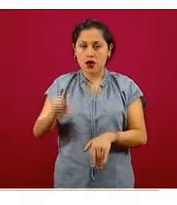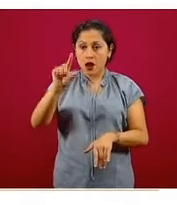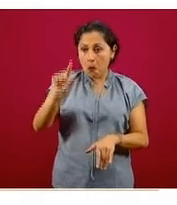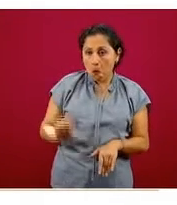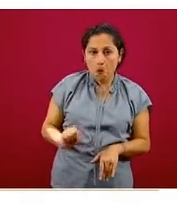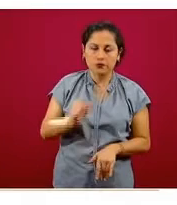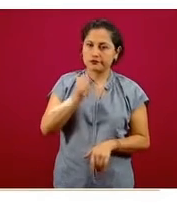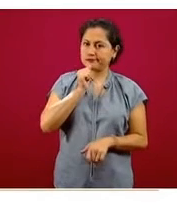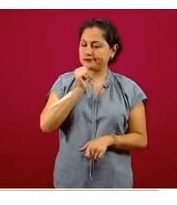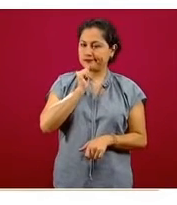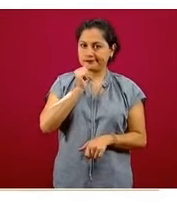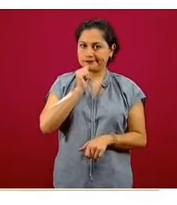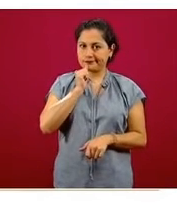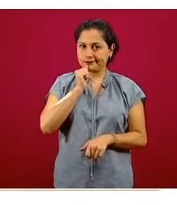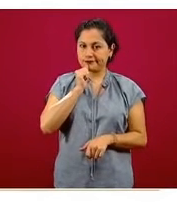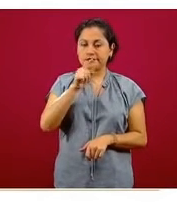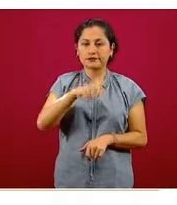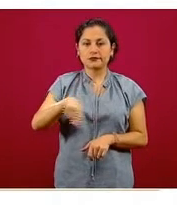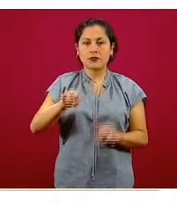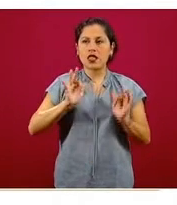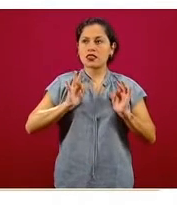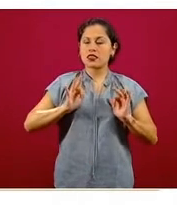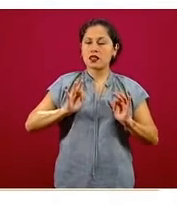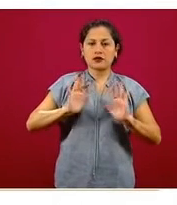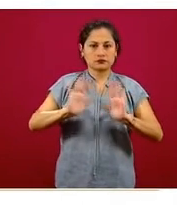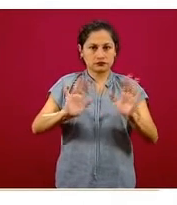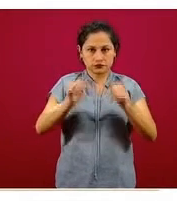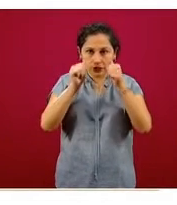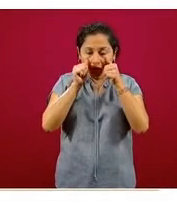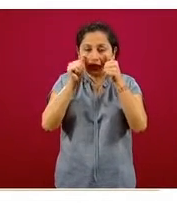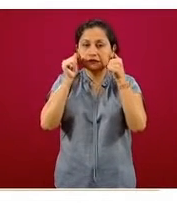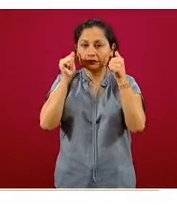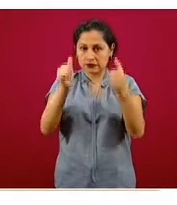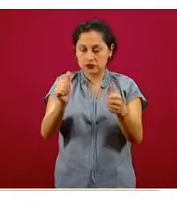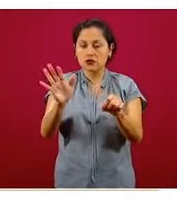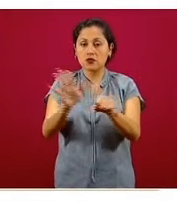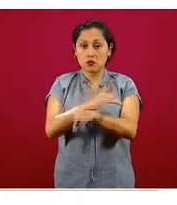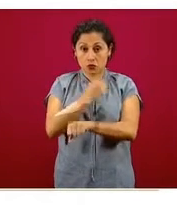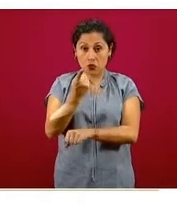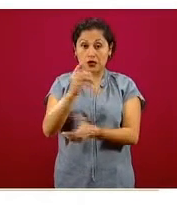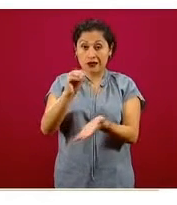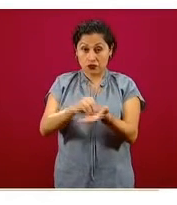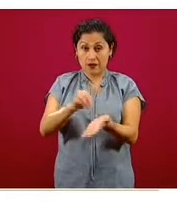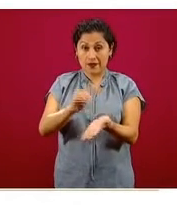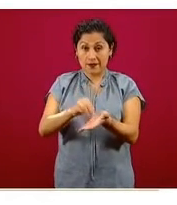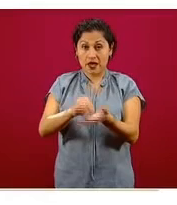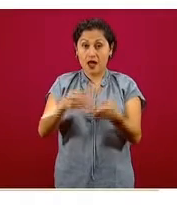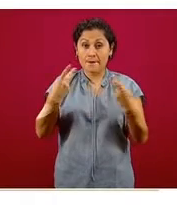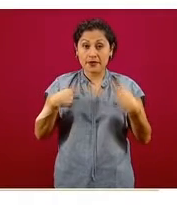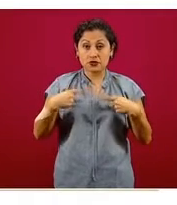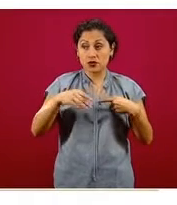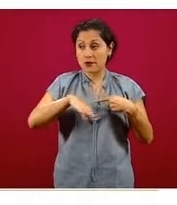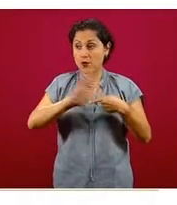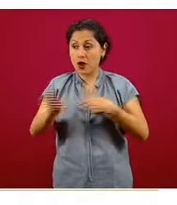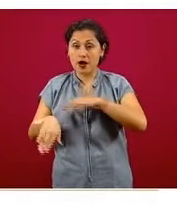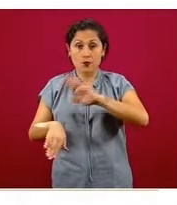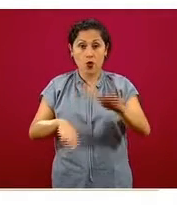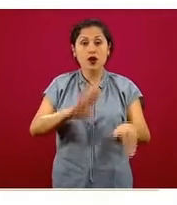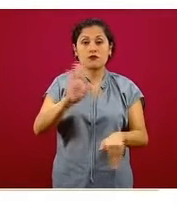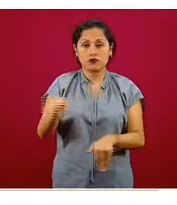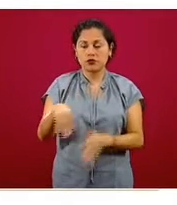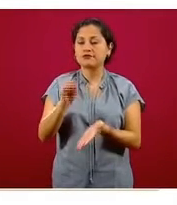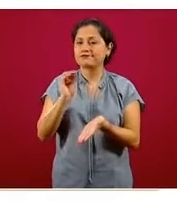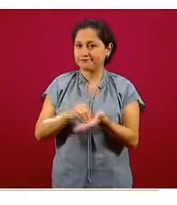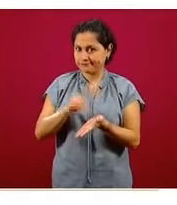Estos últimos días no hay que tomarlos muy en cuenta porque son los días en los que todavía se están notificando las defunciones, como de hecho lo vamos a